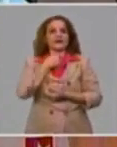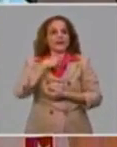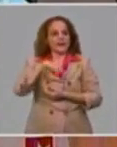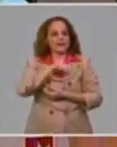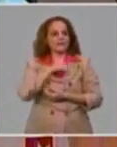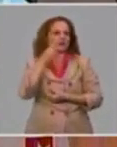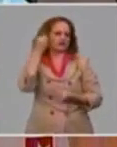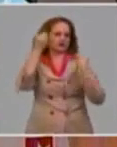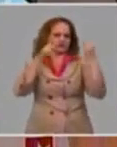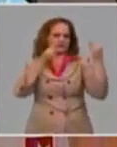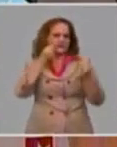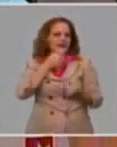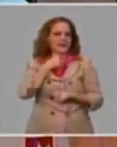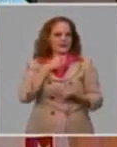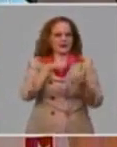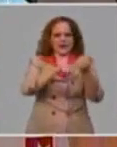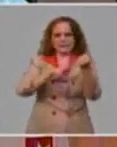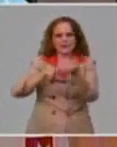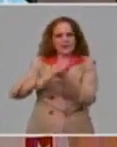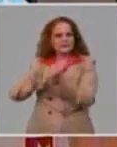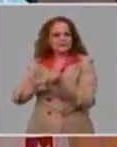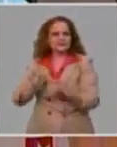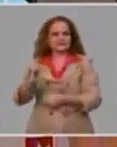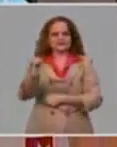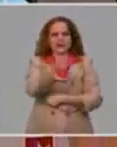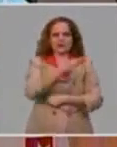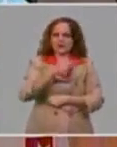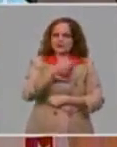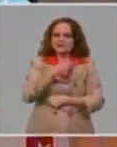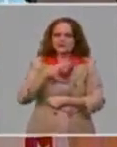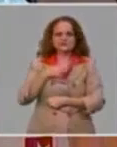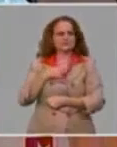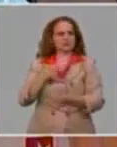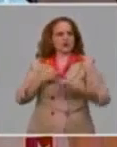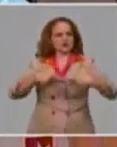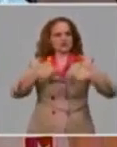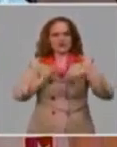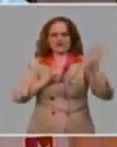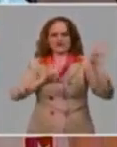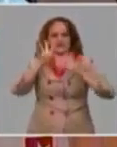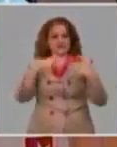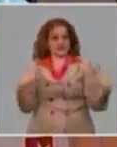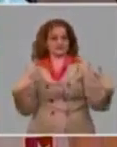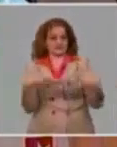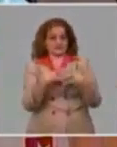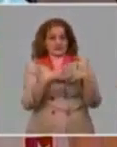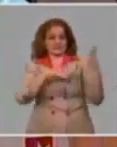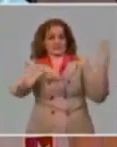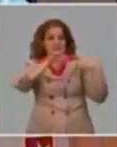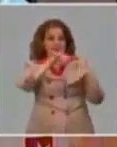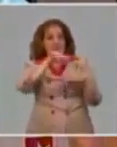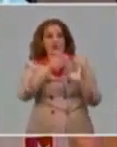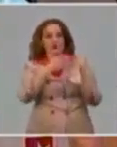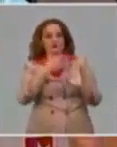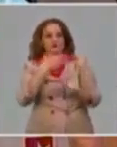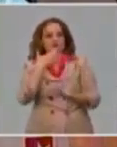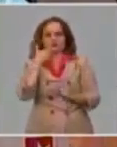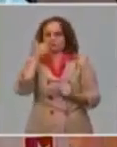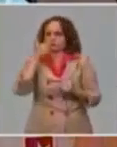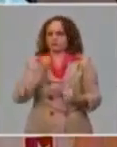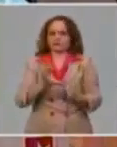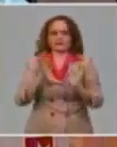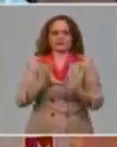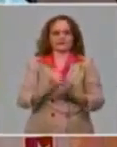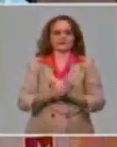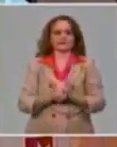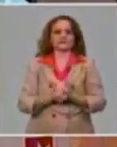Pública, por la Defensa Civil Nacional, coordinado con la Defensa Civil Nacional, con el resto de los organismos de la Administración Central del Estado, porque nosotros, ¿qué